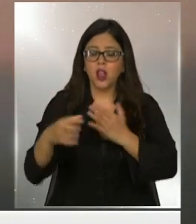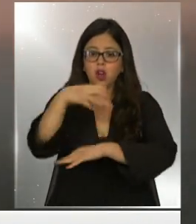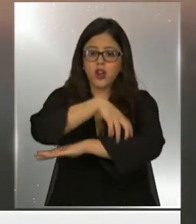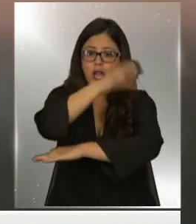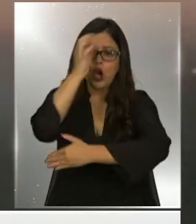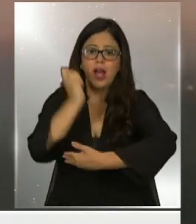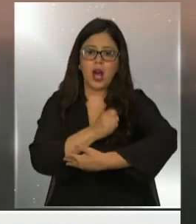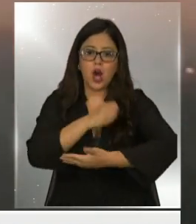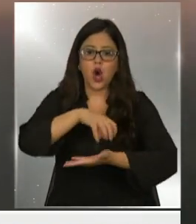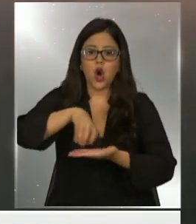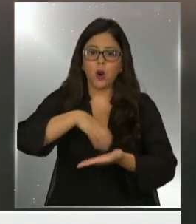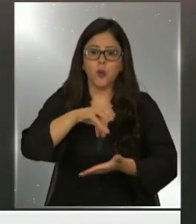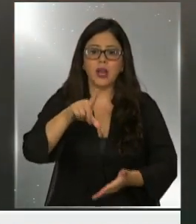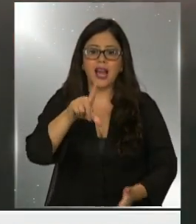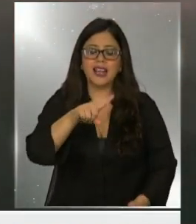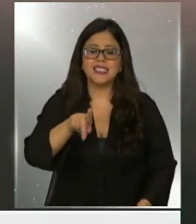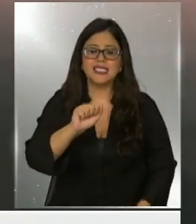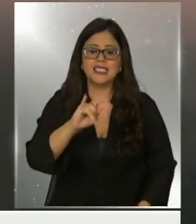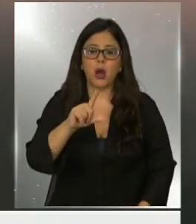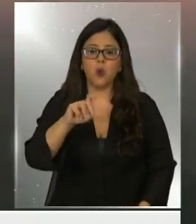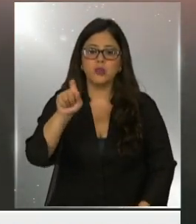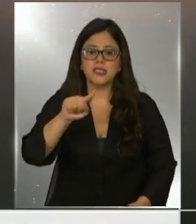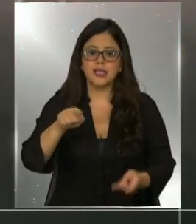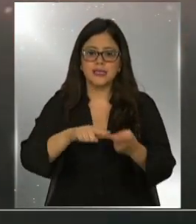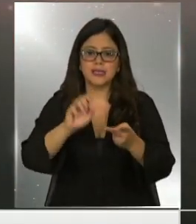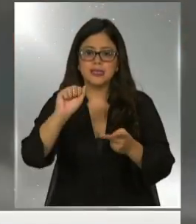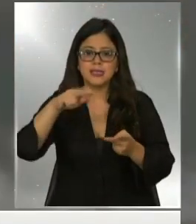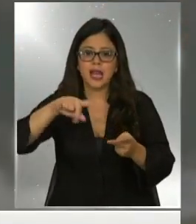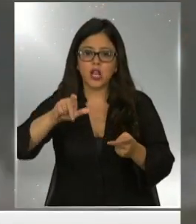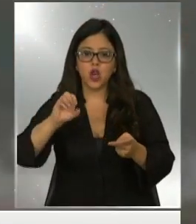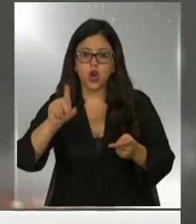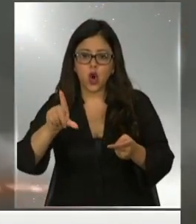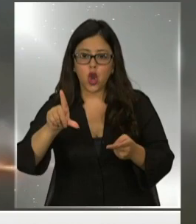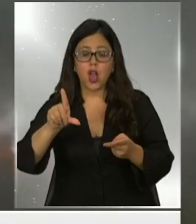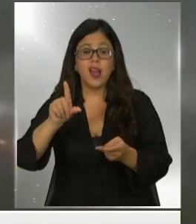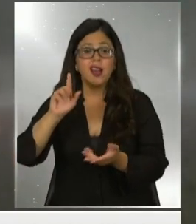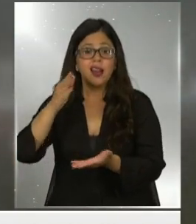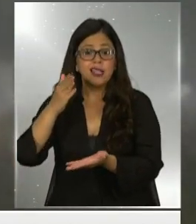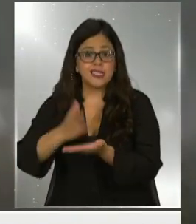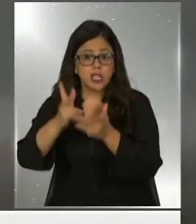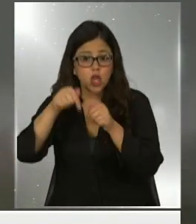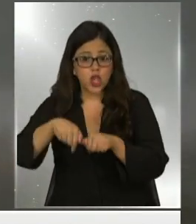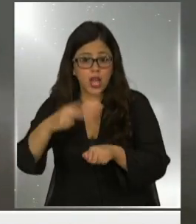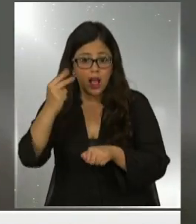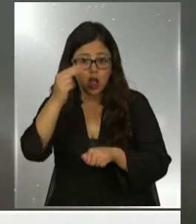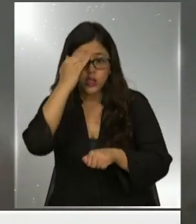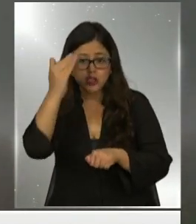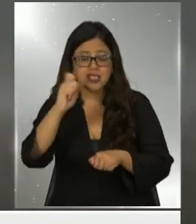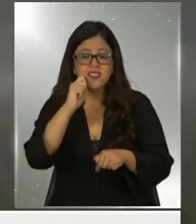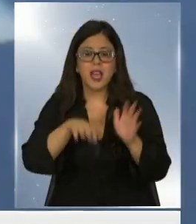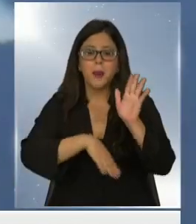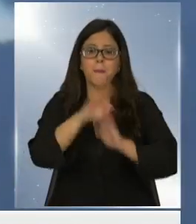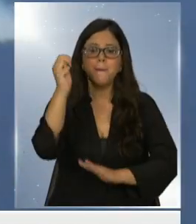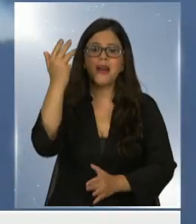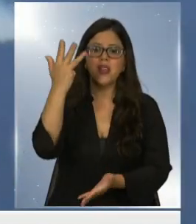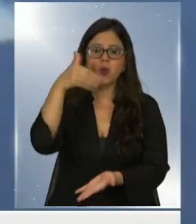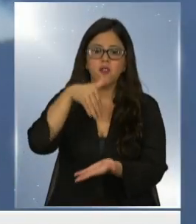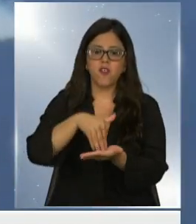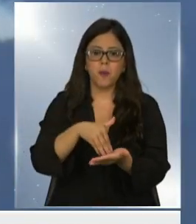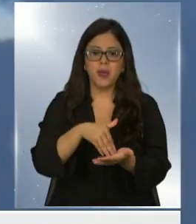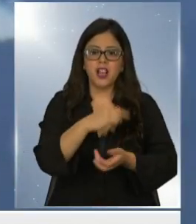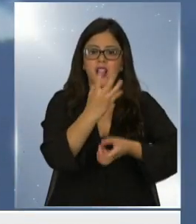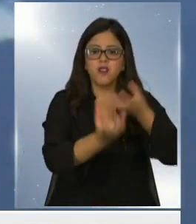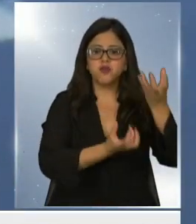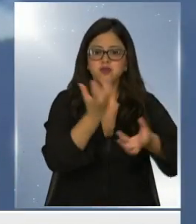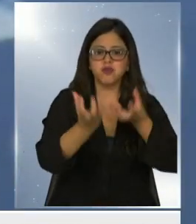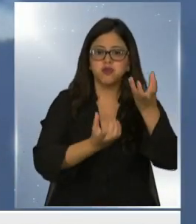las comunas de Los Sauces y Angol, el cual hasta el mediodía de este domingo sumaba más de 9.000 hectáreas consumidas